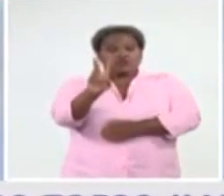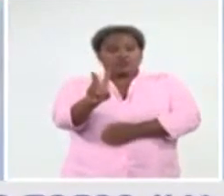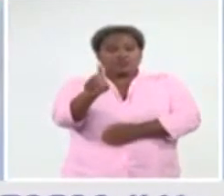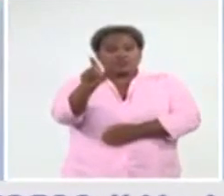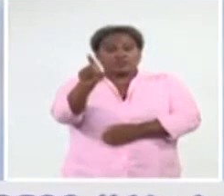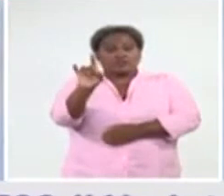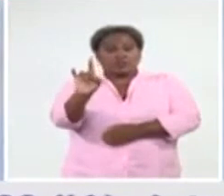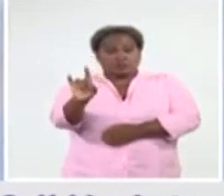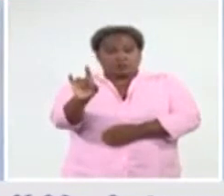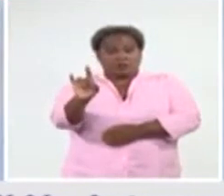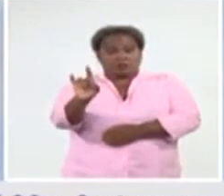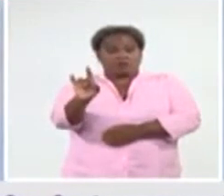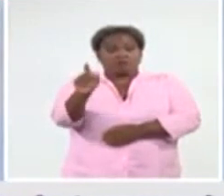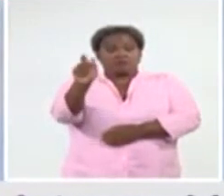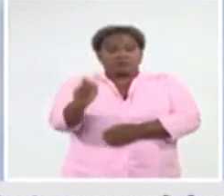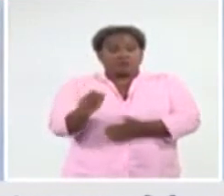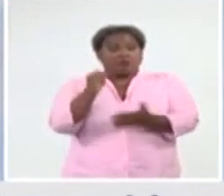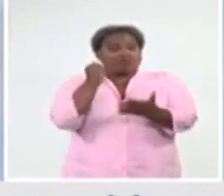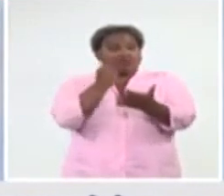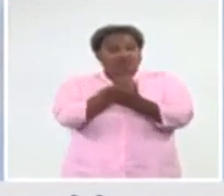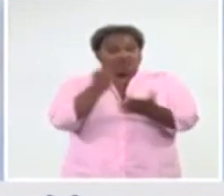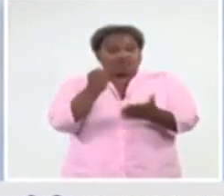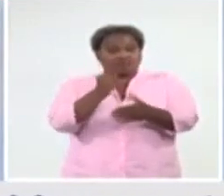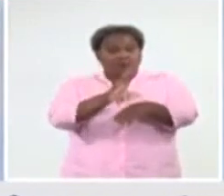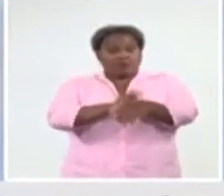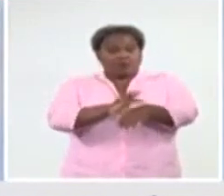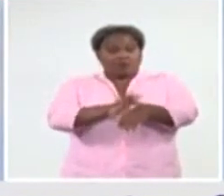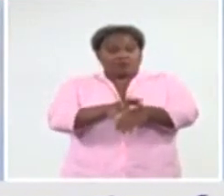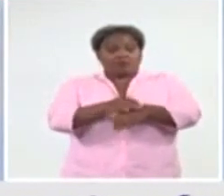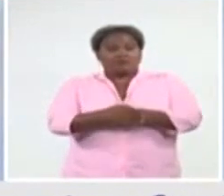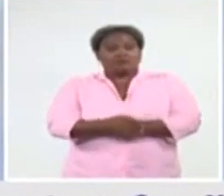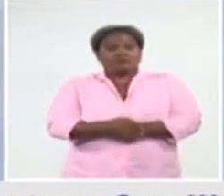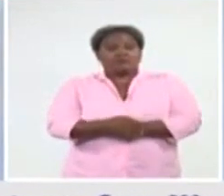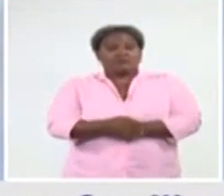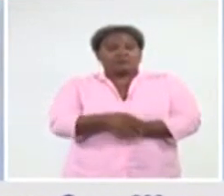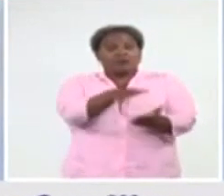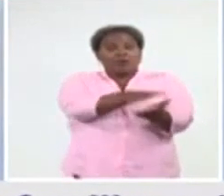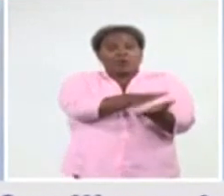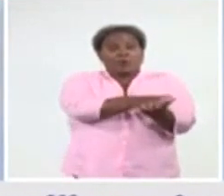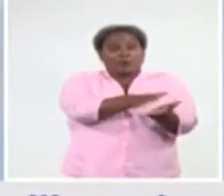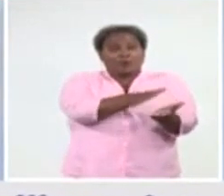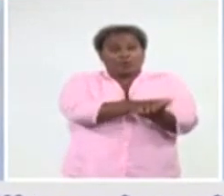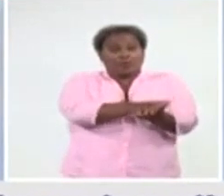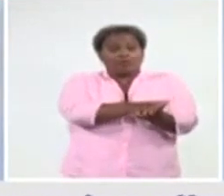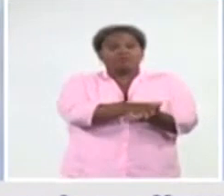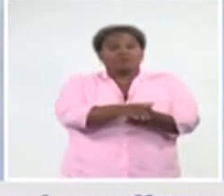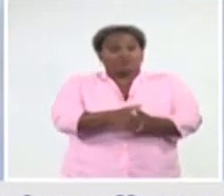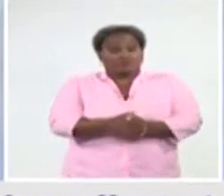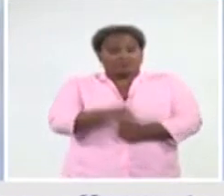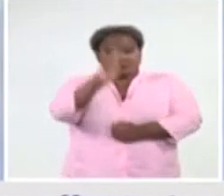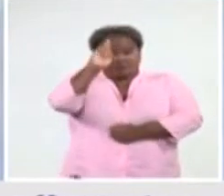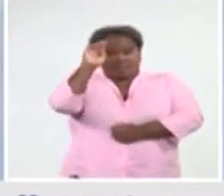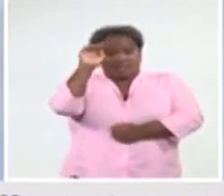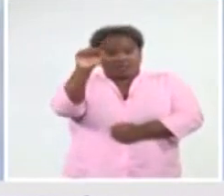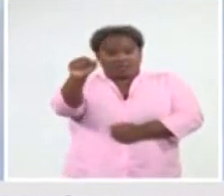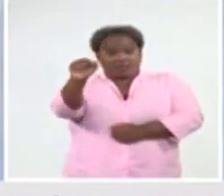458.219 casos confirmados acumulados, tiene activos en el día de